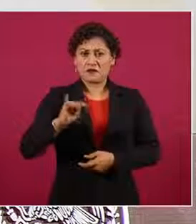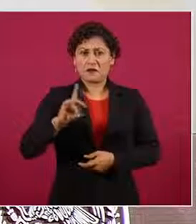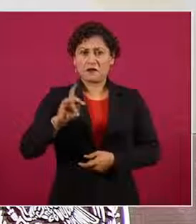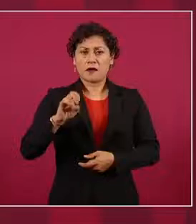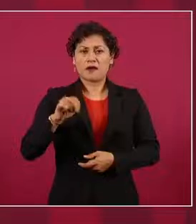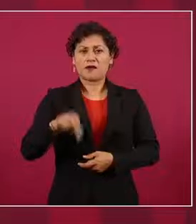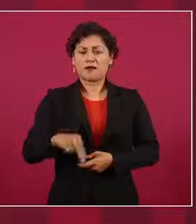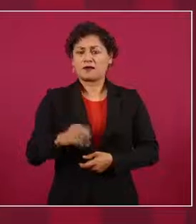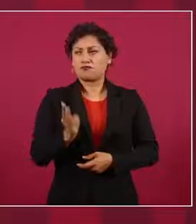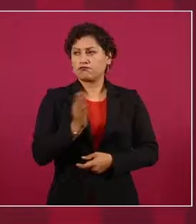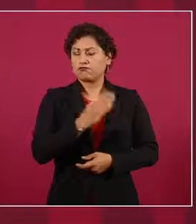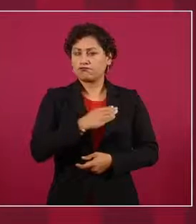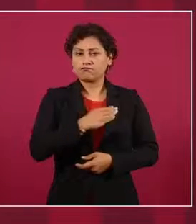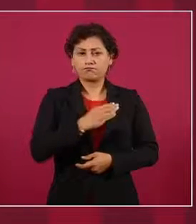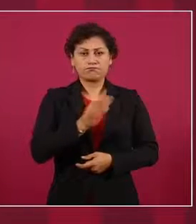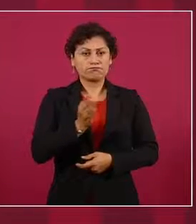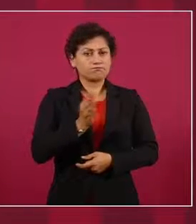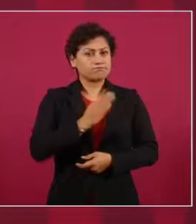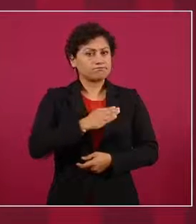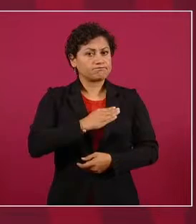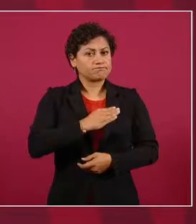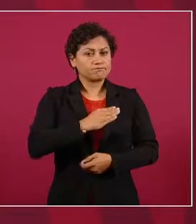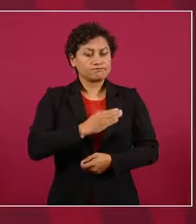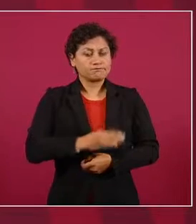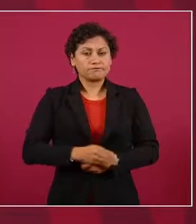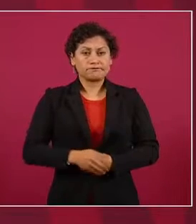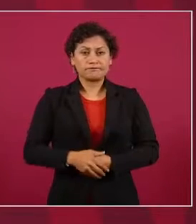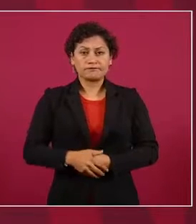presidente Biden.